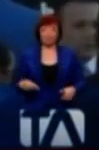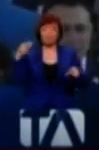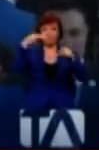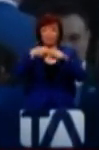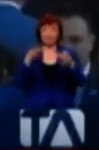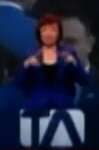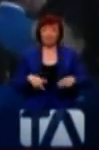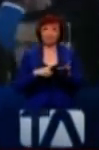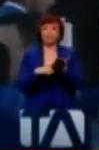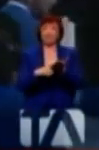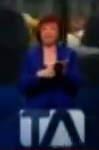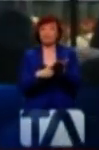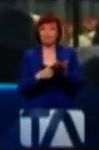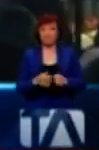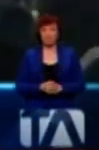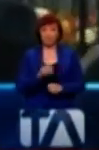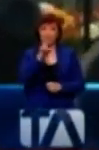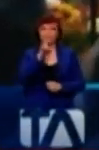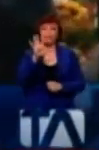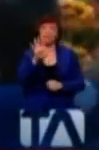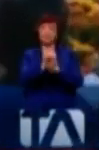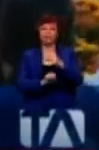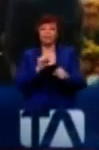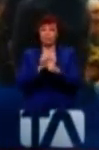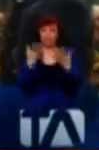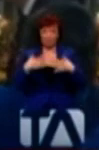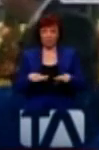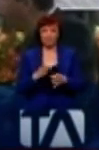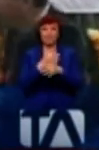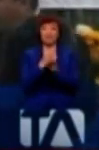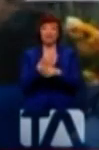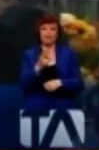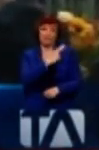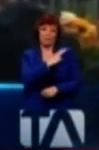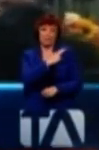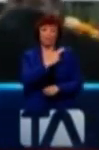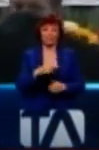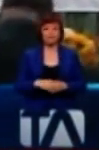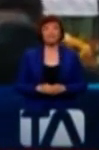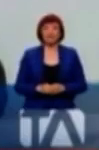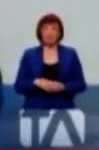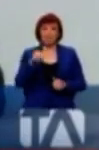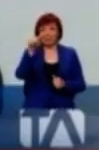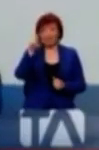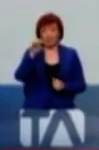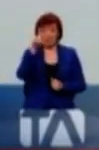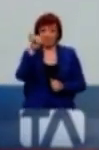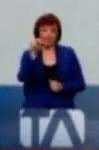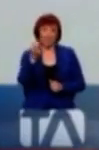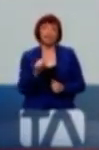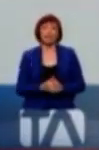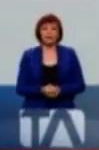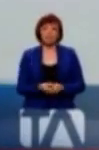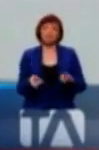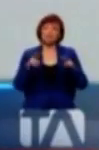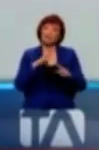en esta sesión solemne por los 25 años de la Universidad Andina Simón Bolívar, quien se refirió también al restablecimiento